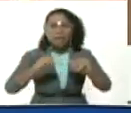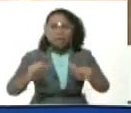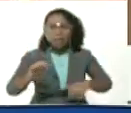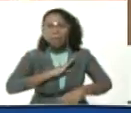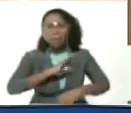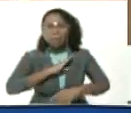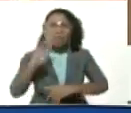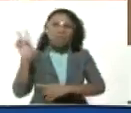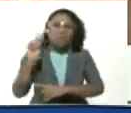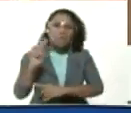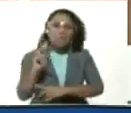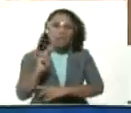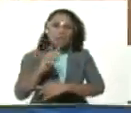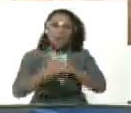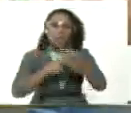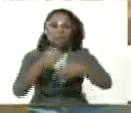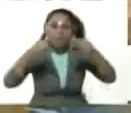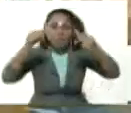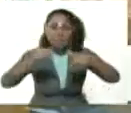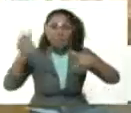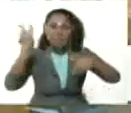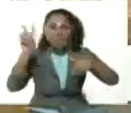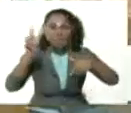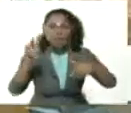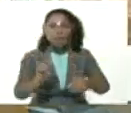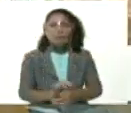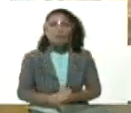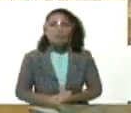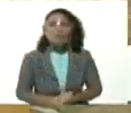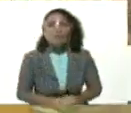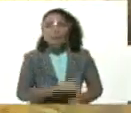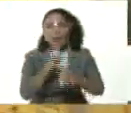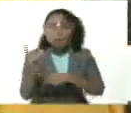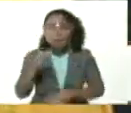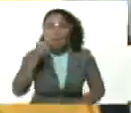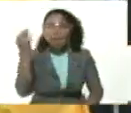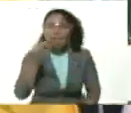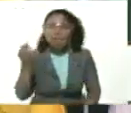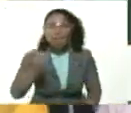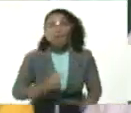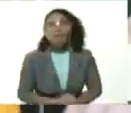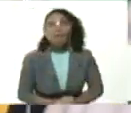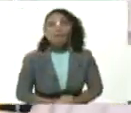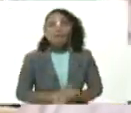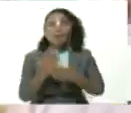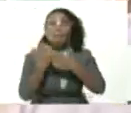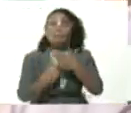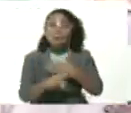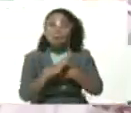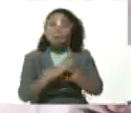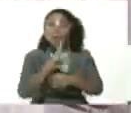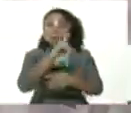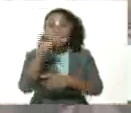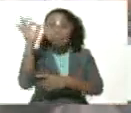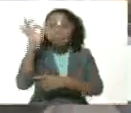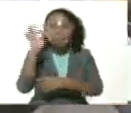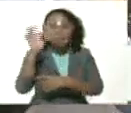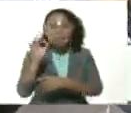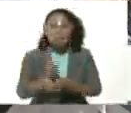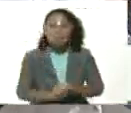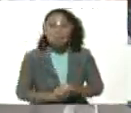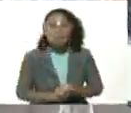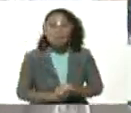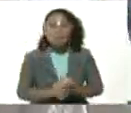venezolana, Made in Venezuela. Esa es la realidad. vamos para el 100%. En